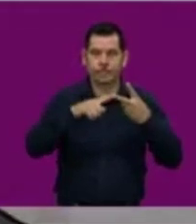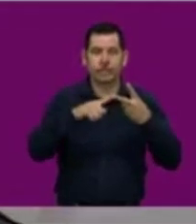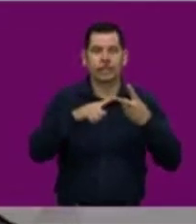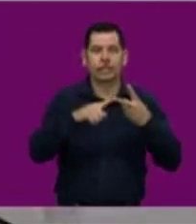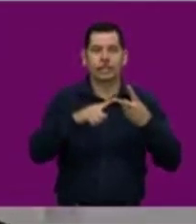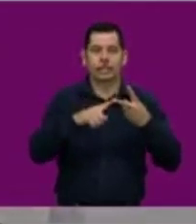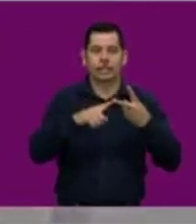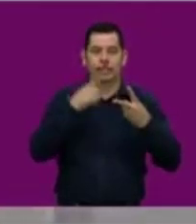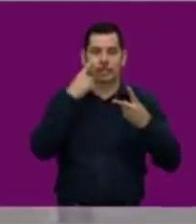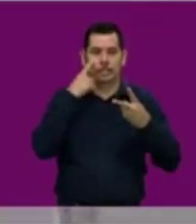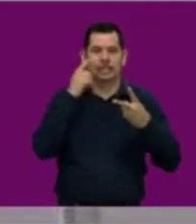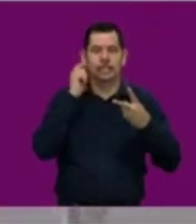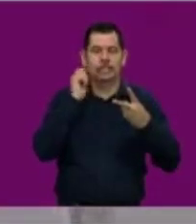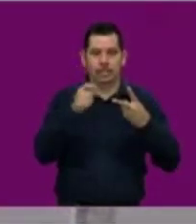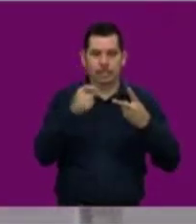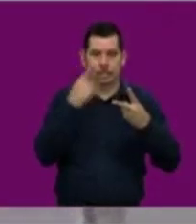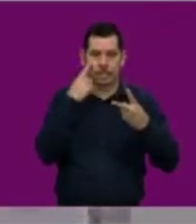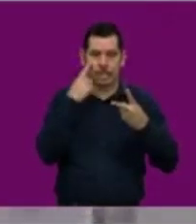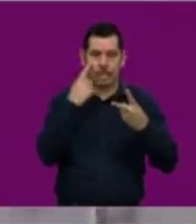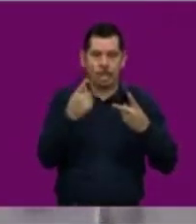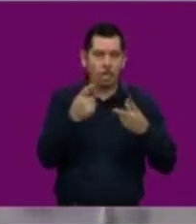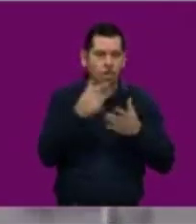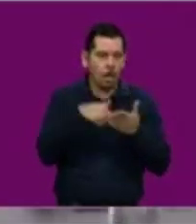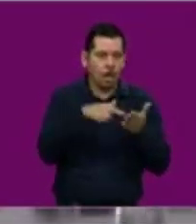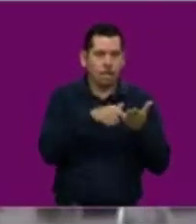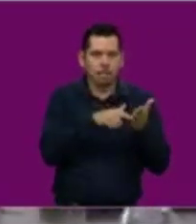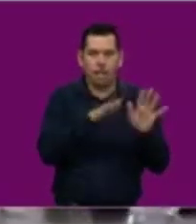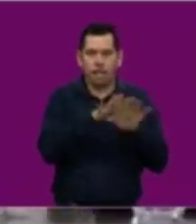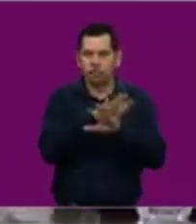escenarios están cambiando y